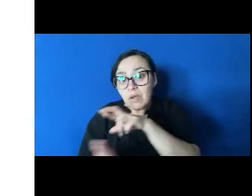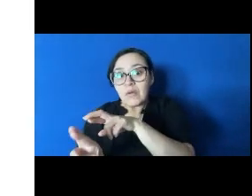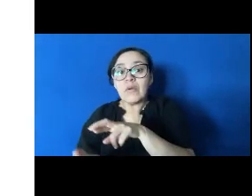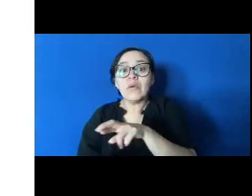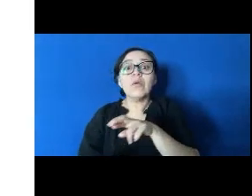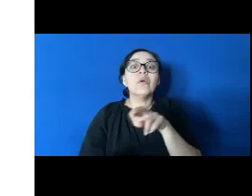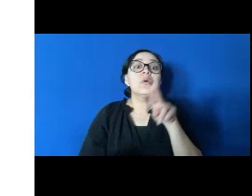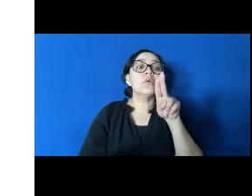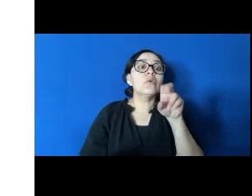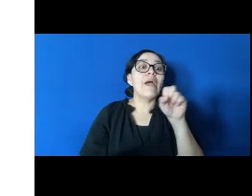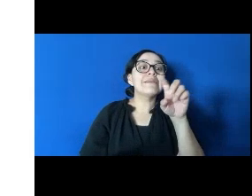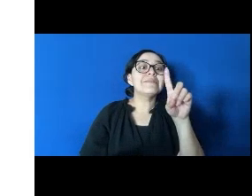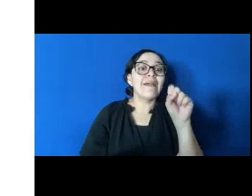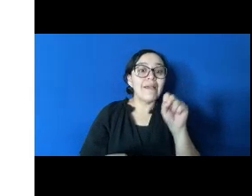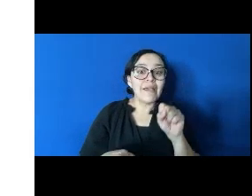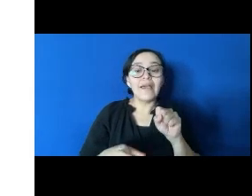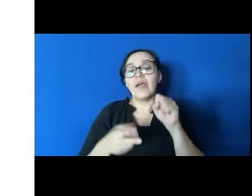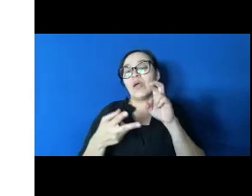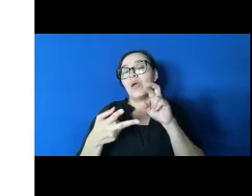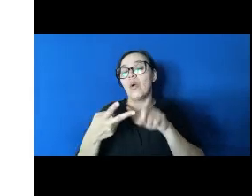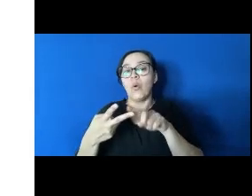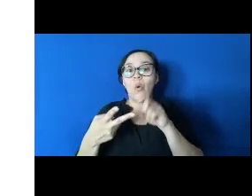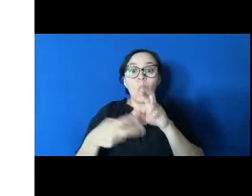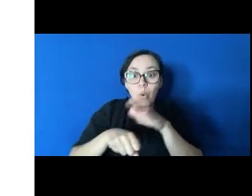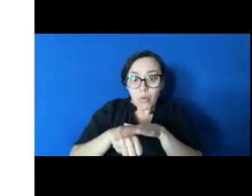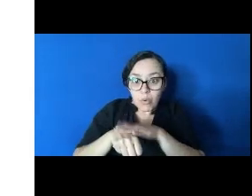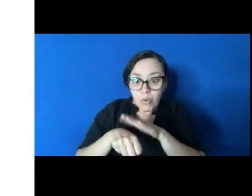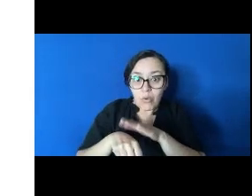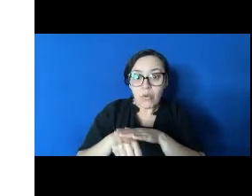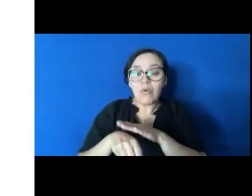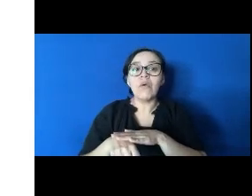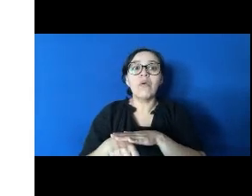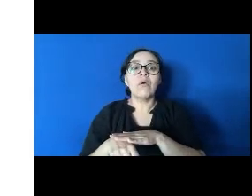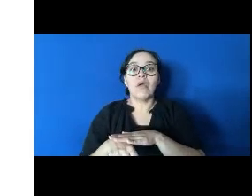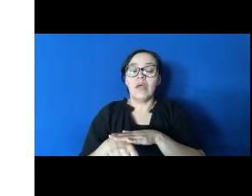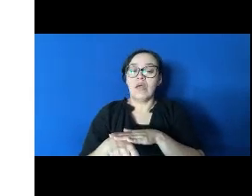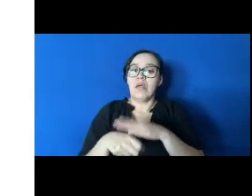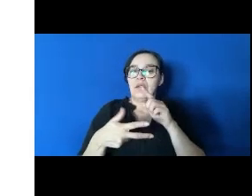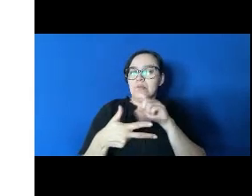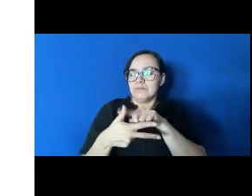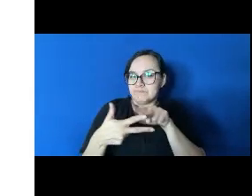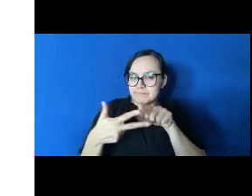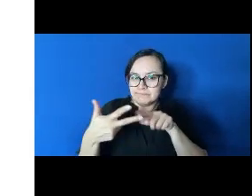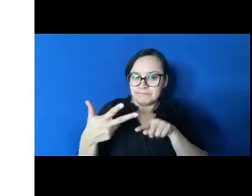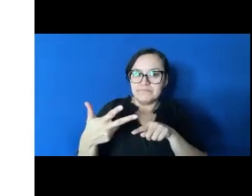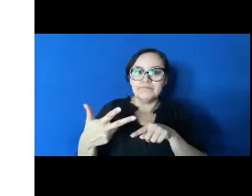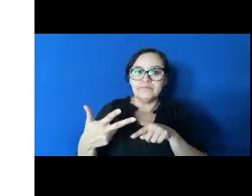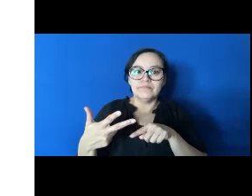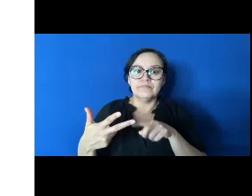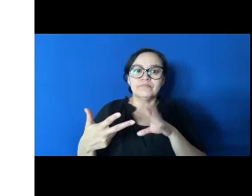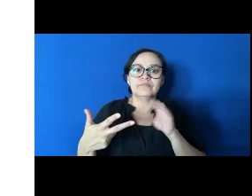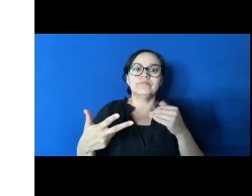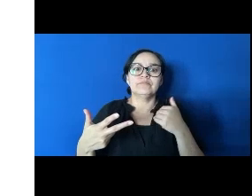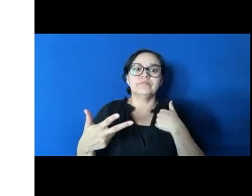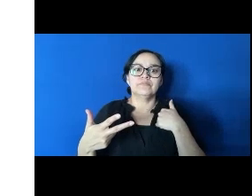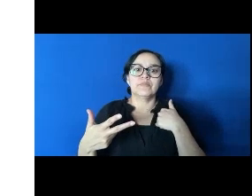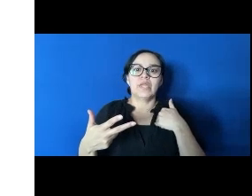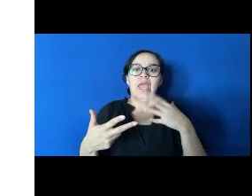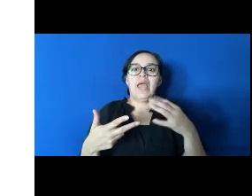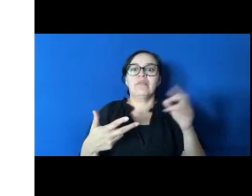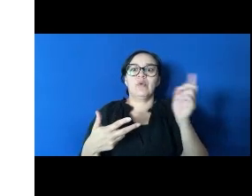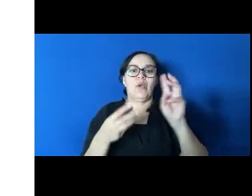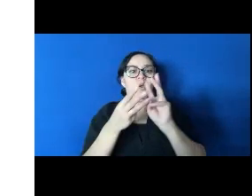las river information, SGS, vigentes que nos advices, emite and y so on, también and vulnerabilidad en